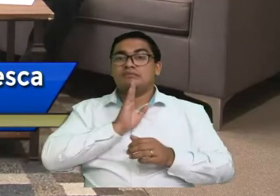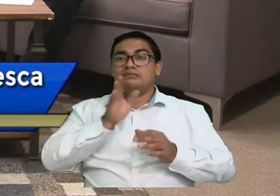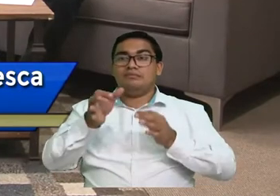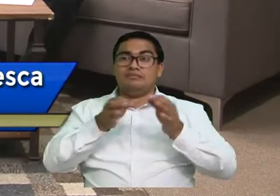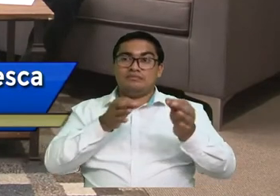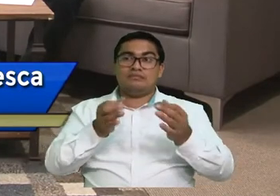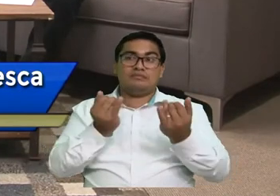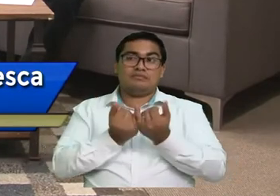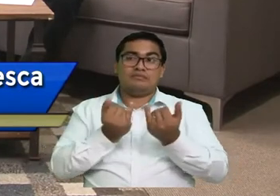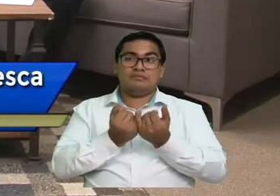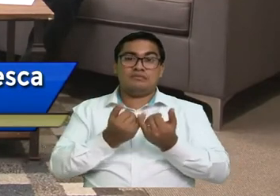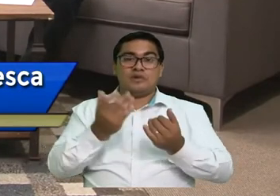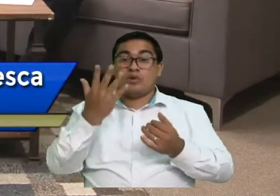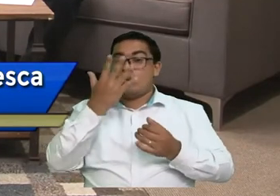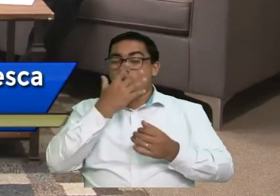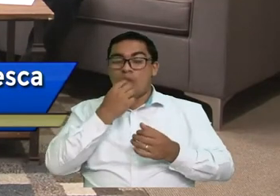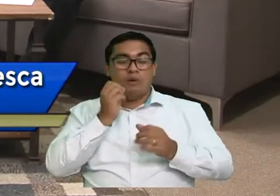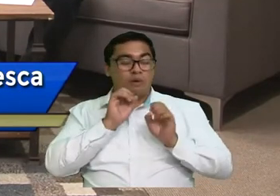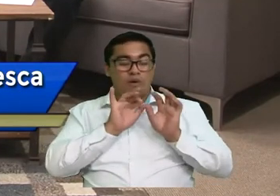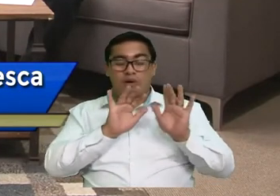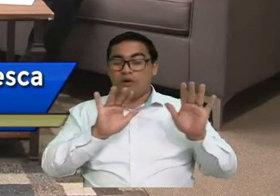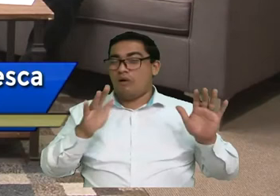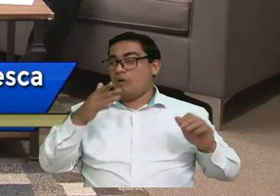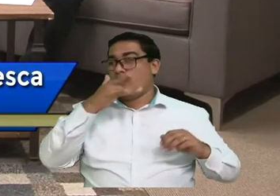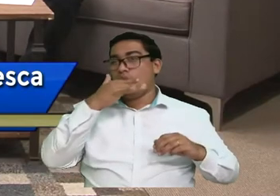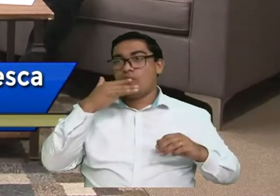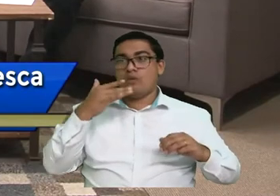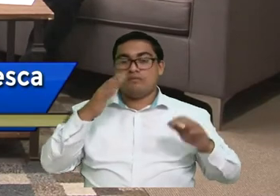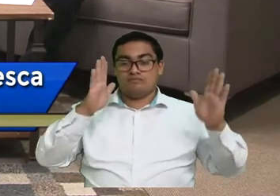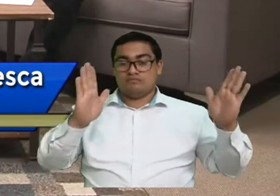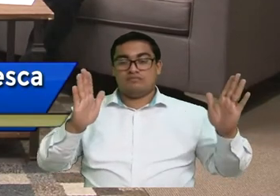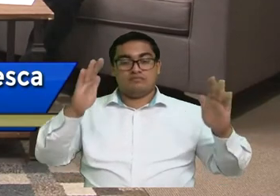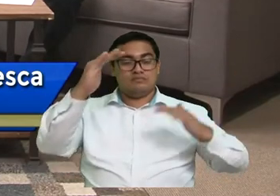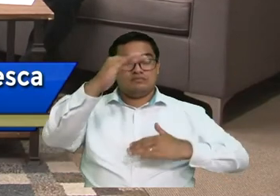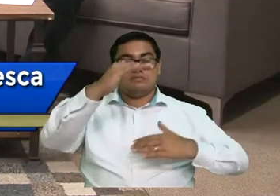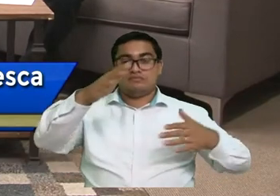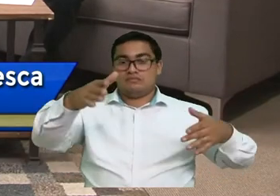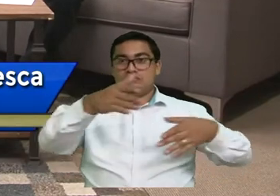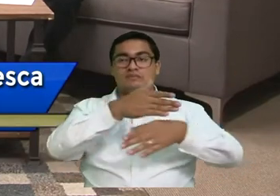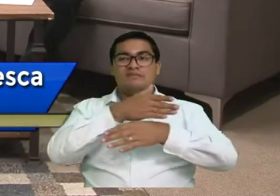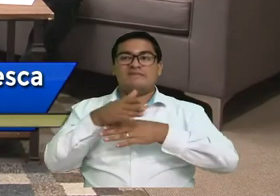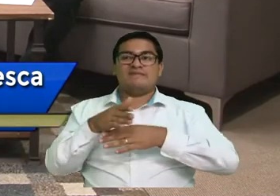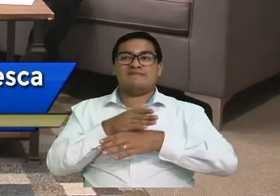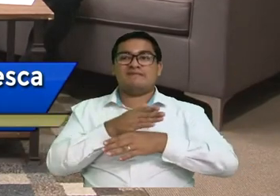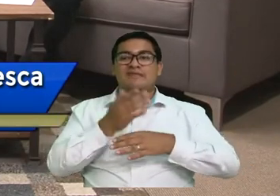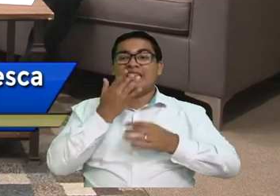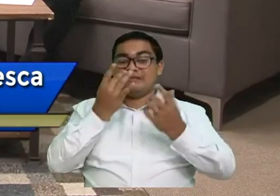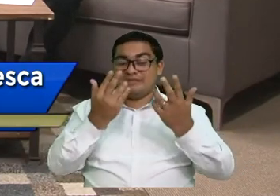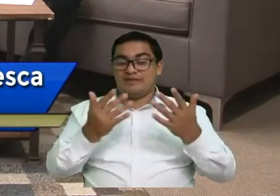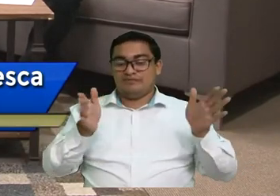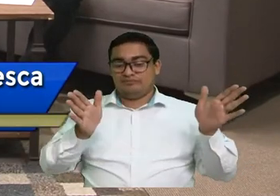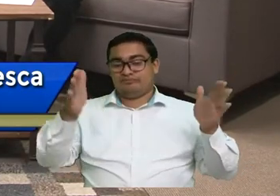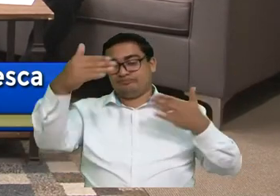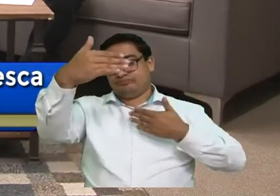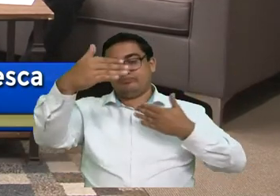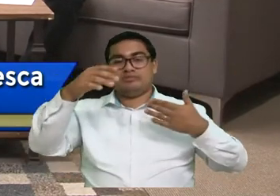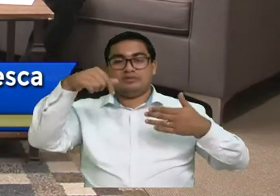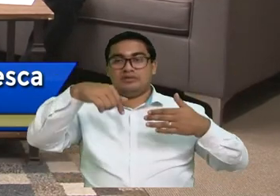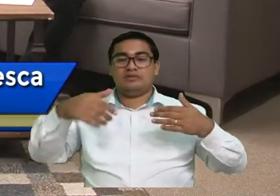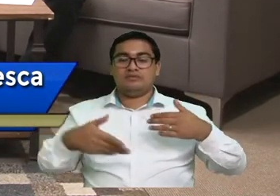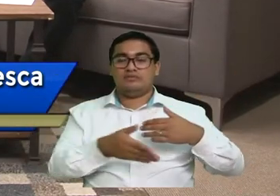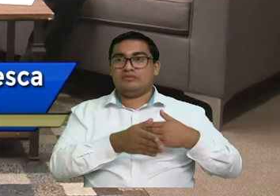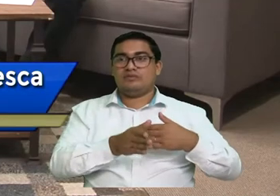tenés la parte de los peces ornamentales, eso que construyen peceras. Exacto. ¿Ya? Y que